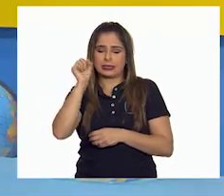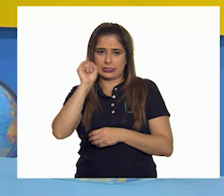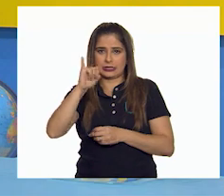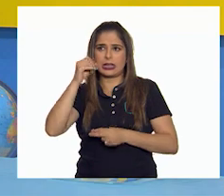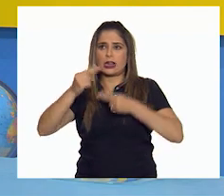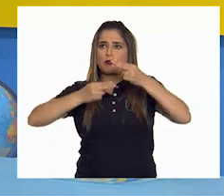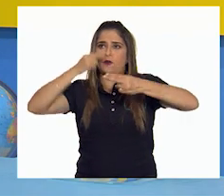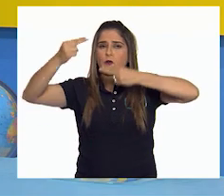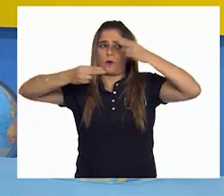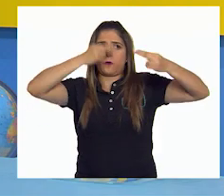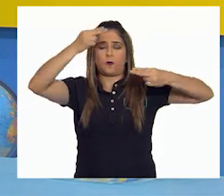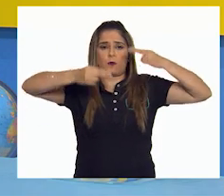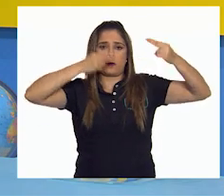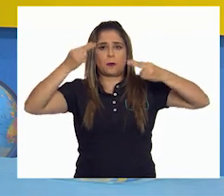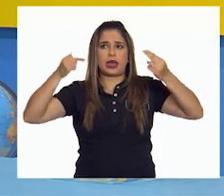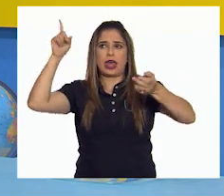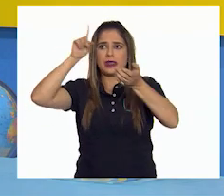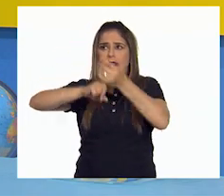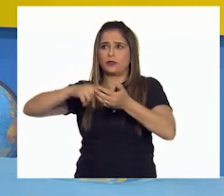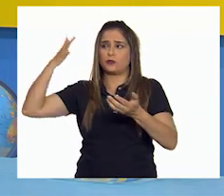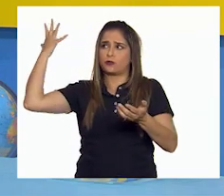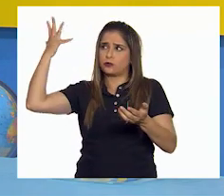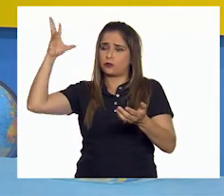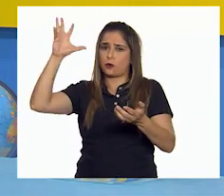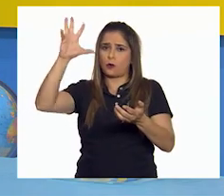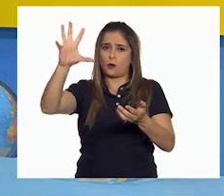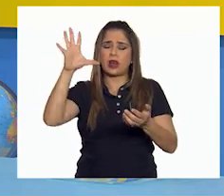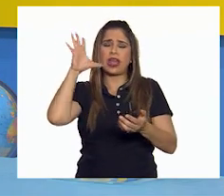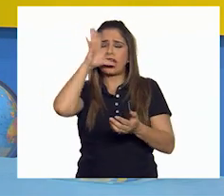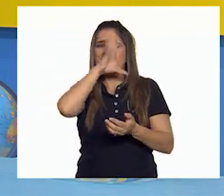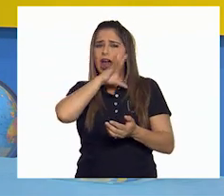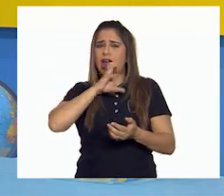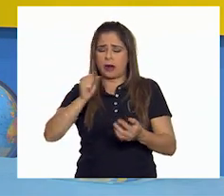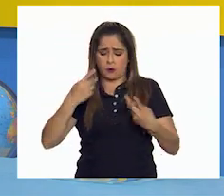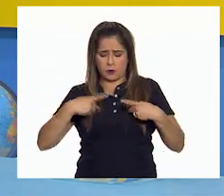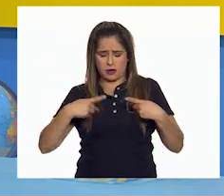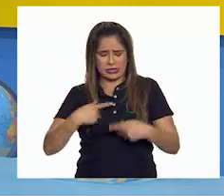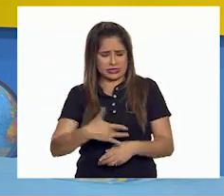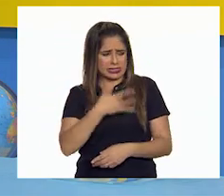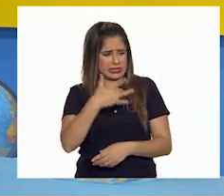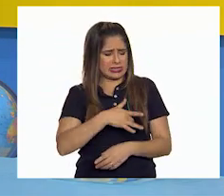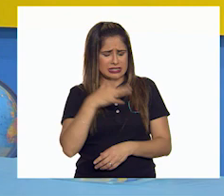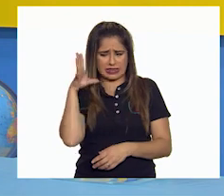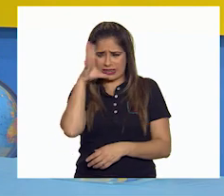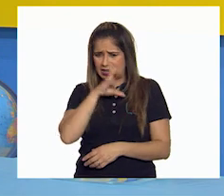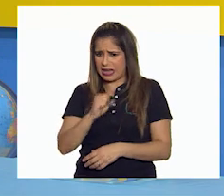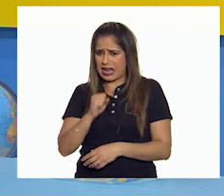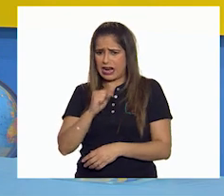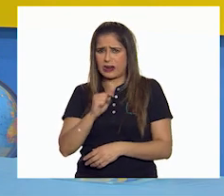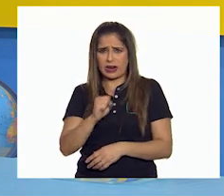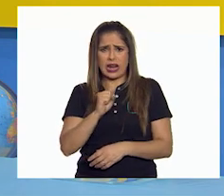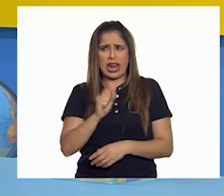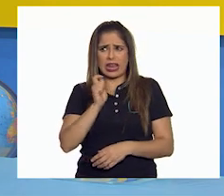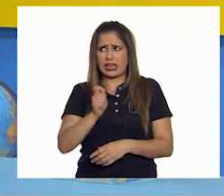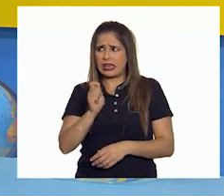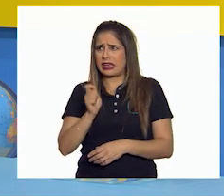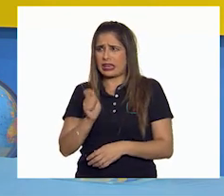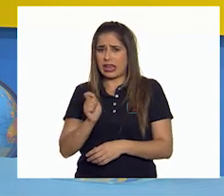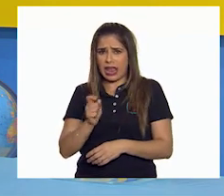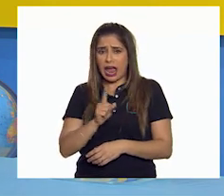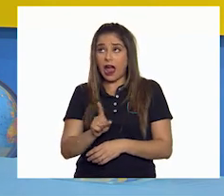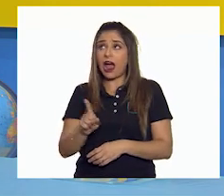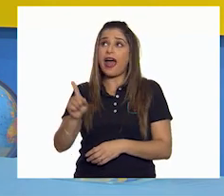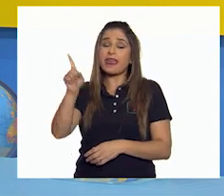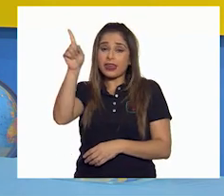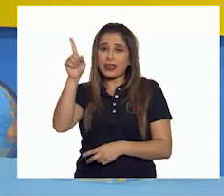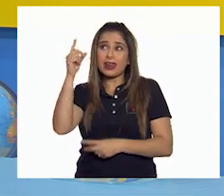lo tanto, el calor que sentimos en un determinado punto del planeta se concentra sobre ese mismo punto, pero hacia arriba, en